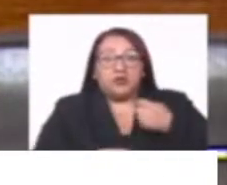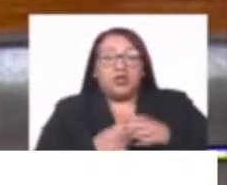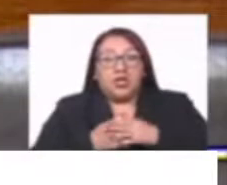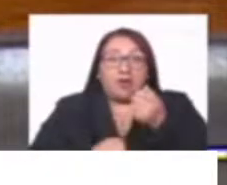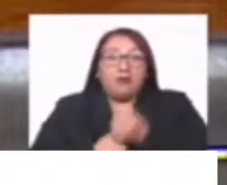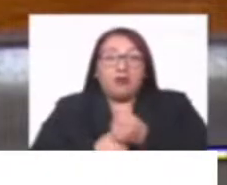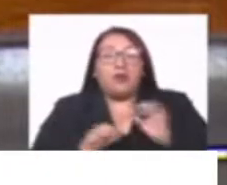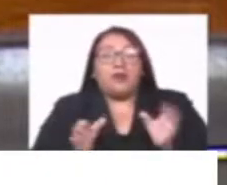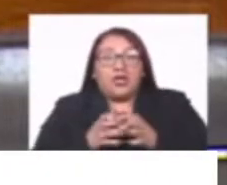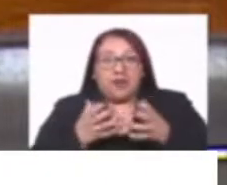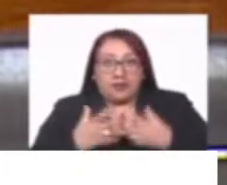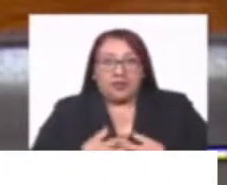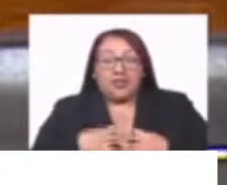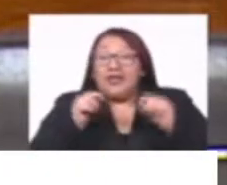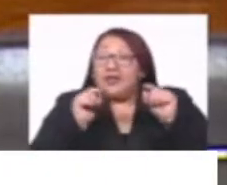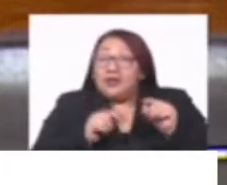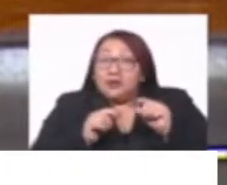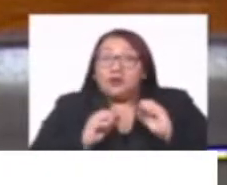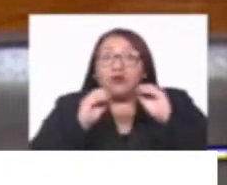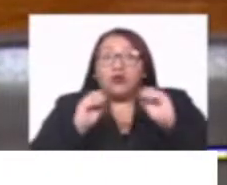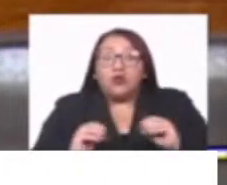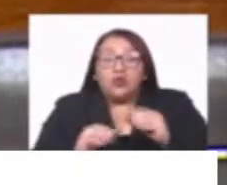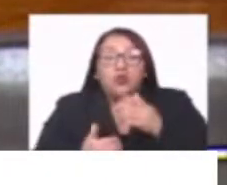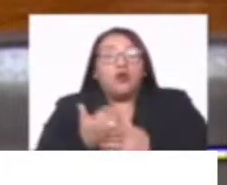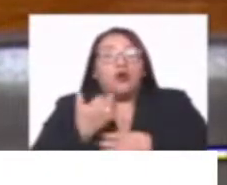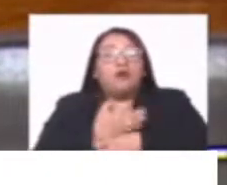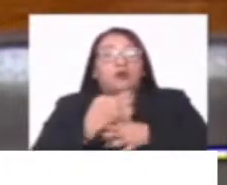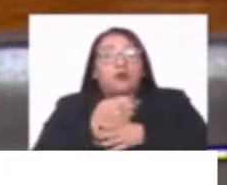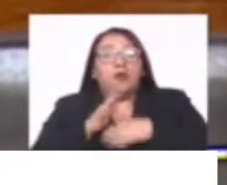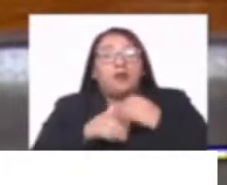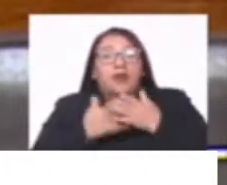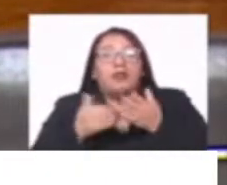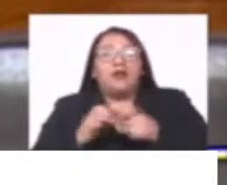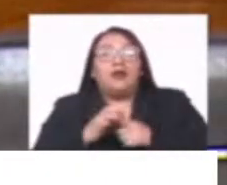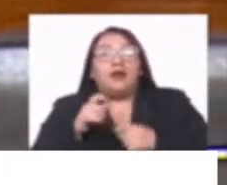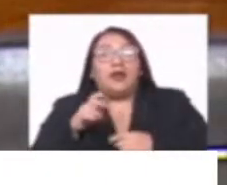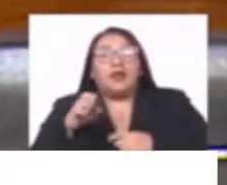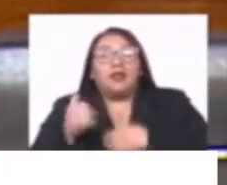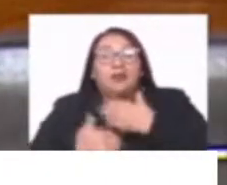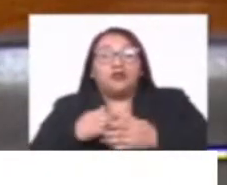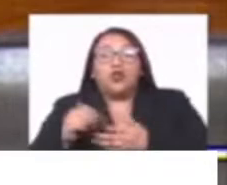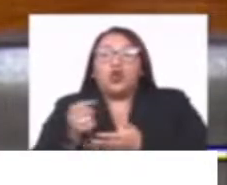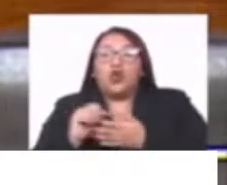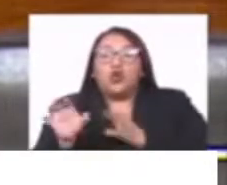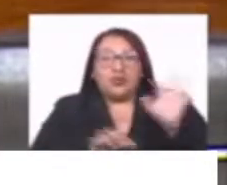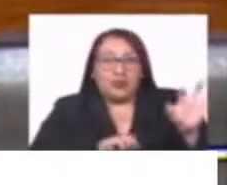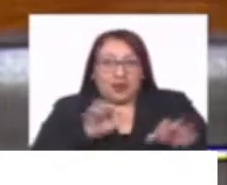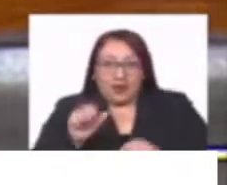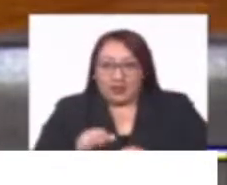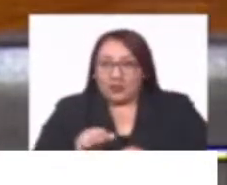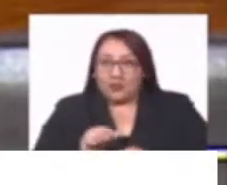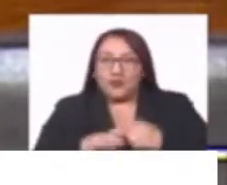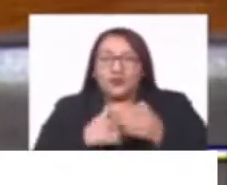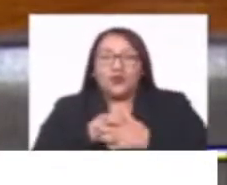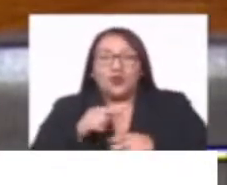apoyo de las MIPE, estableciendo un medio alternativo para otorgar garantías en procesos de contratación